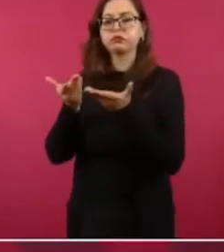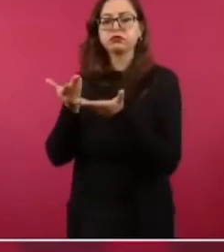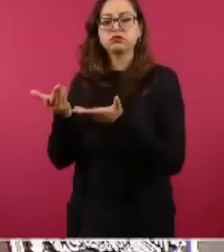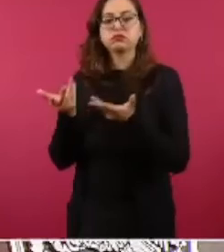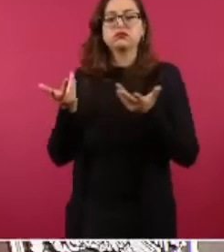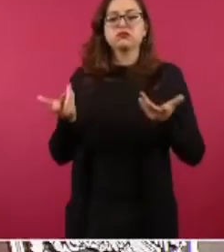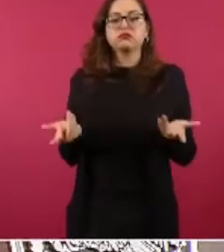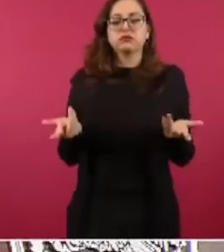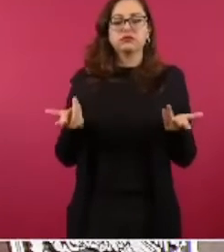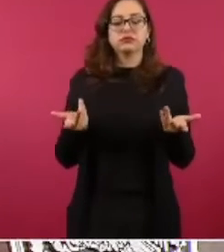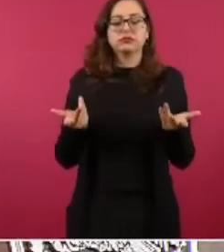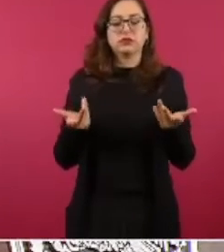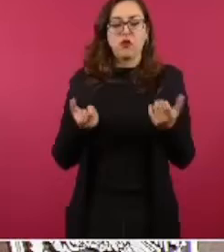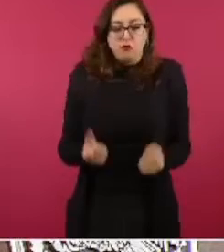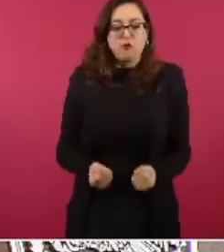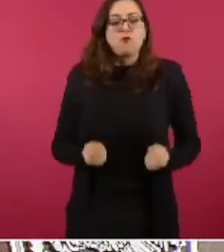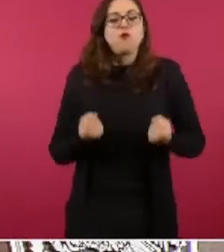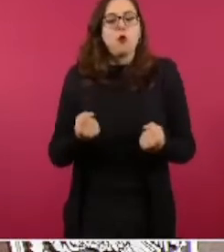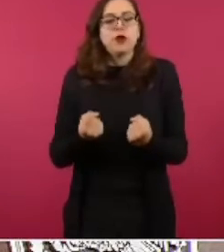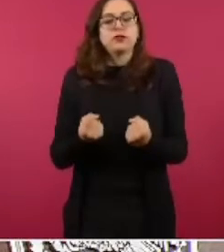al calor